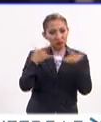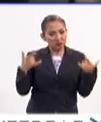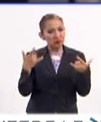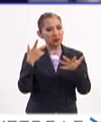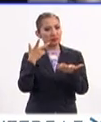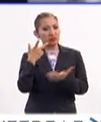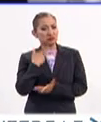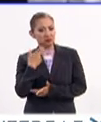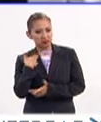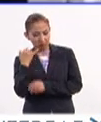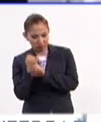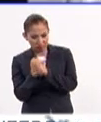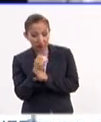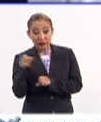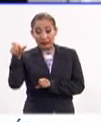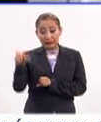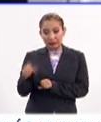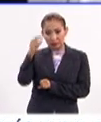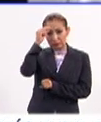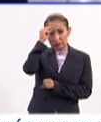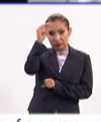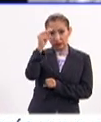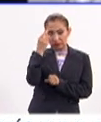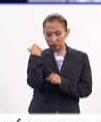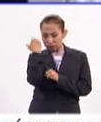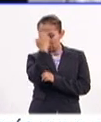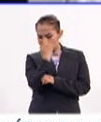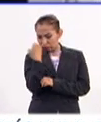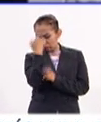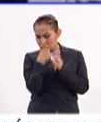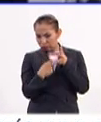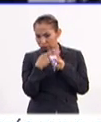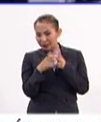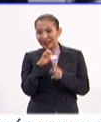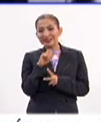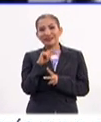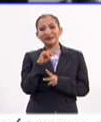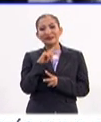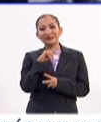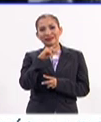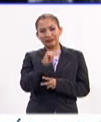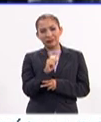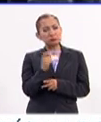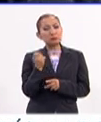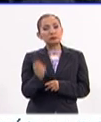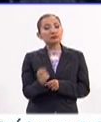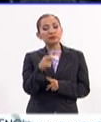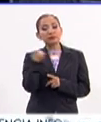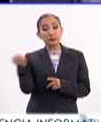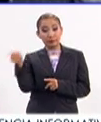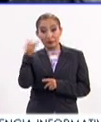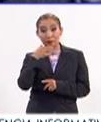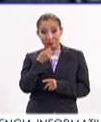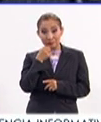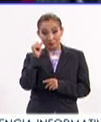historiador. Tenía mente de estadista. Es decir,